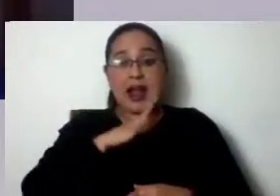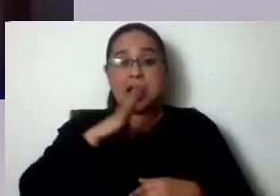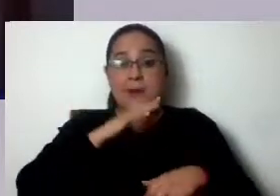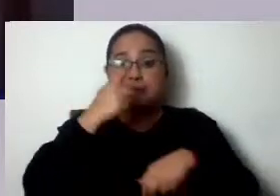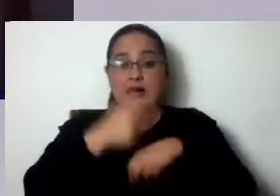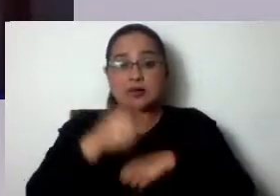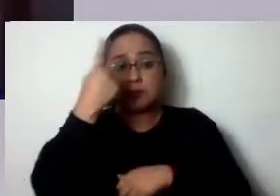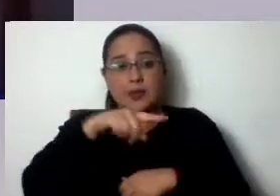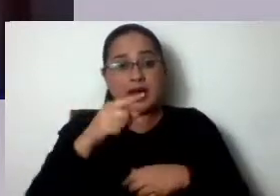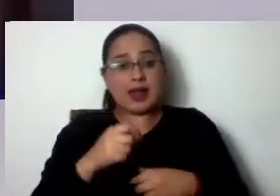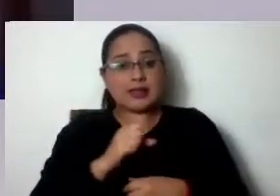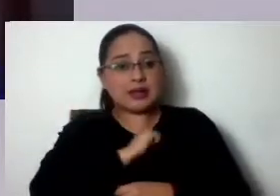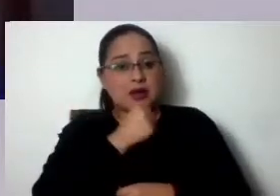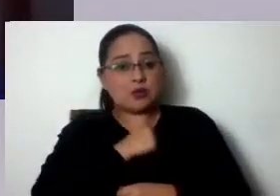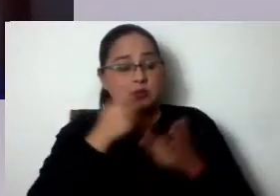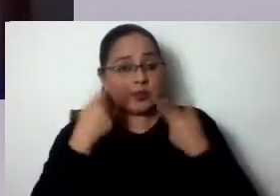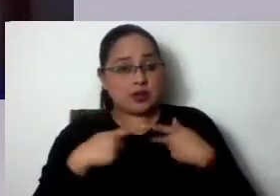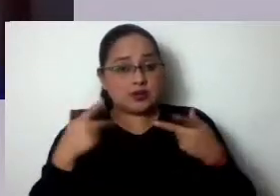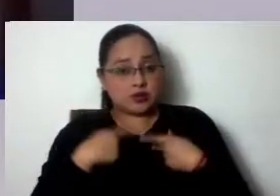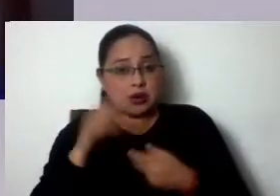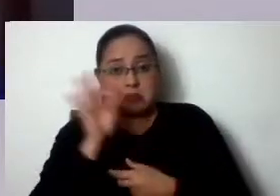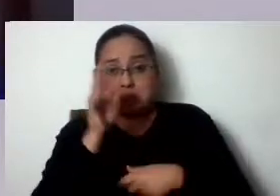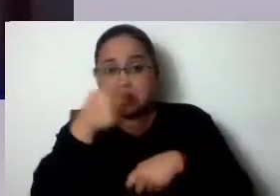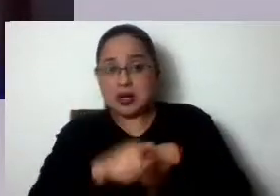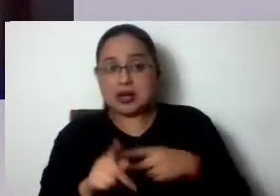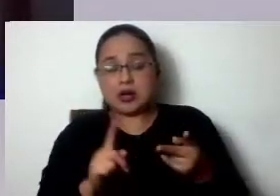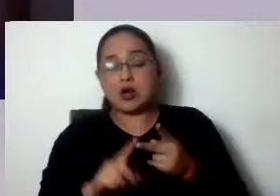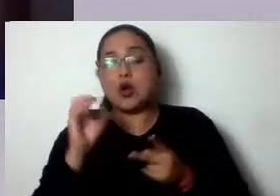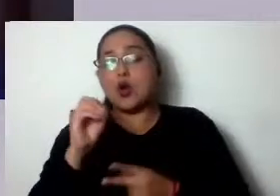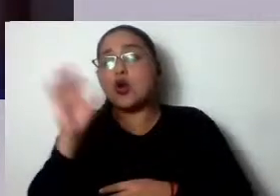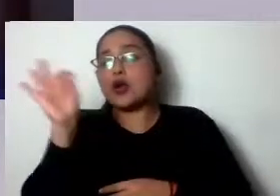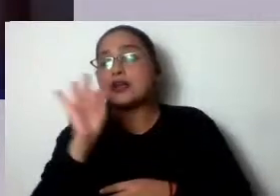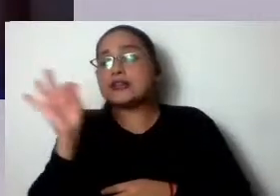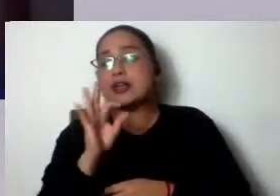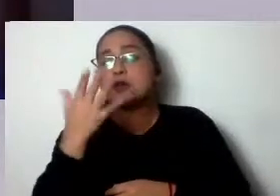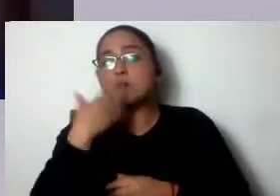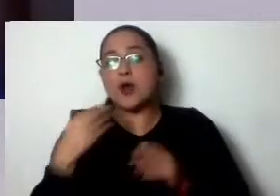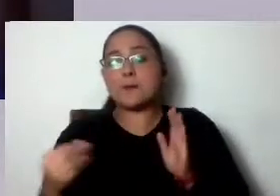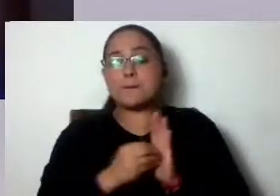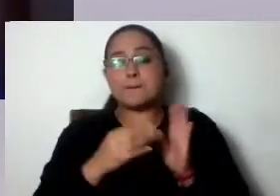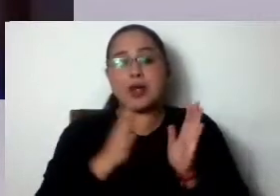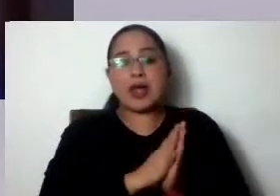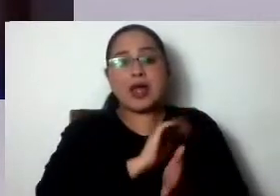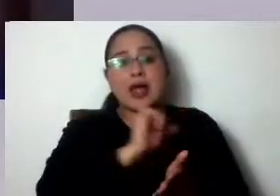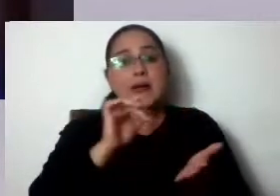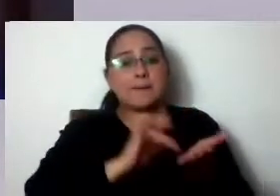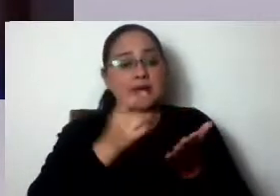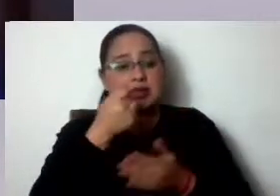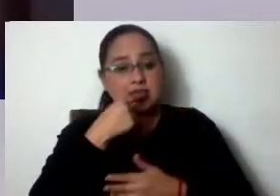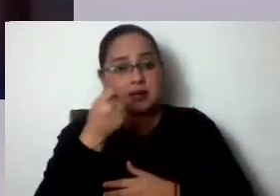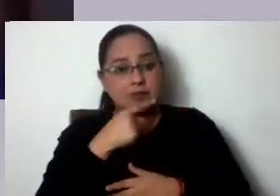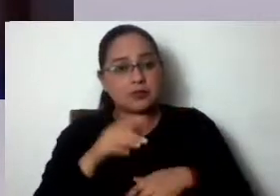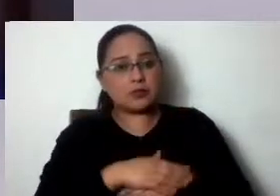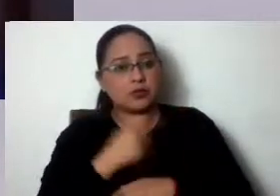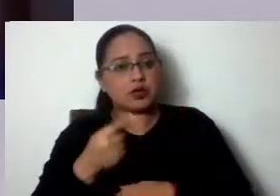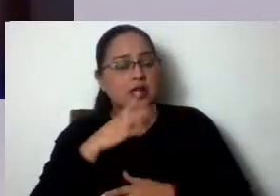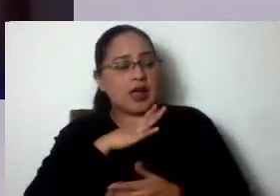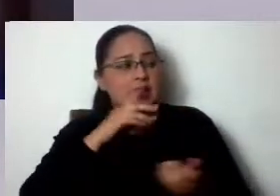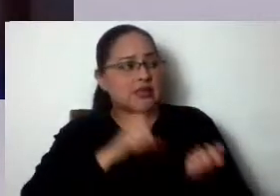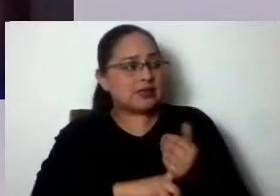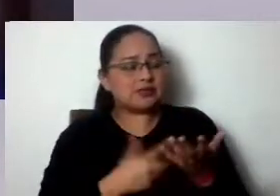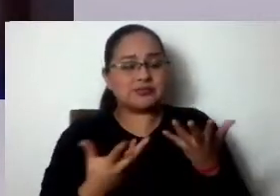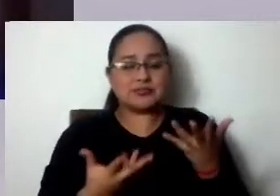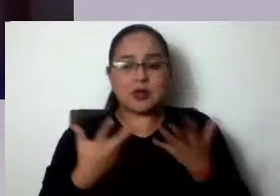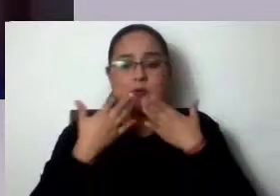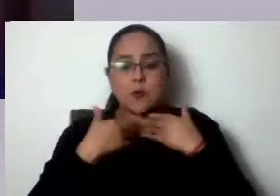la salud de los pacientes o bien en el caso de la no inclusión de un medicamento debida a la omisión reglamentaria para